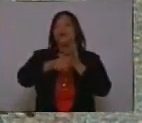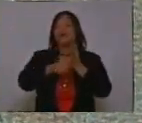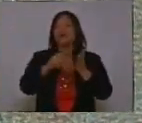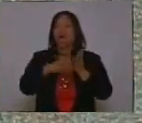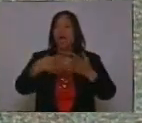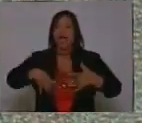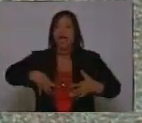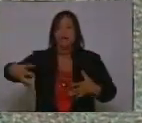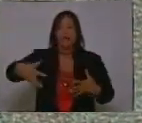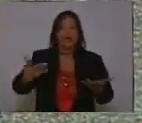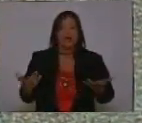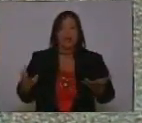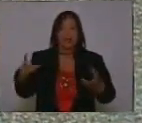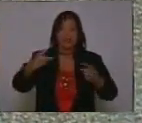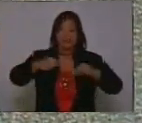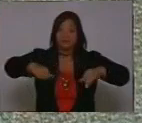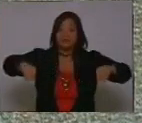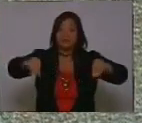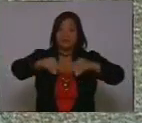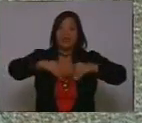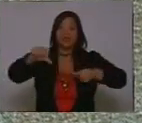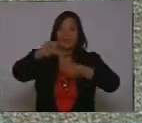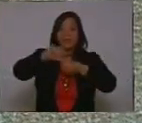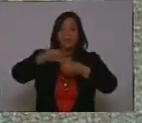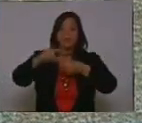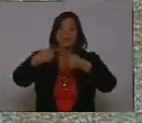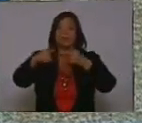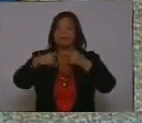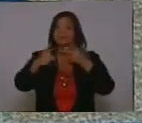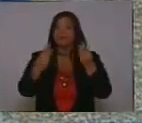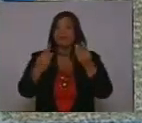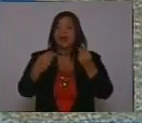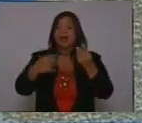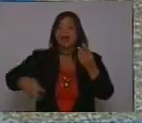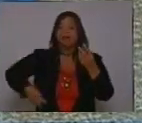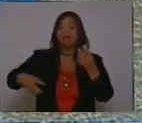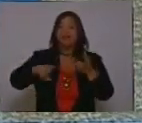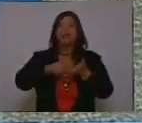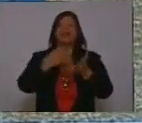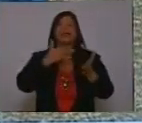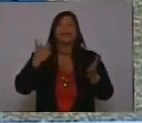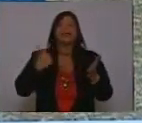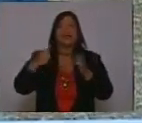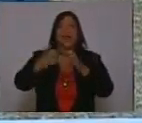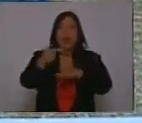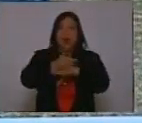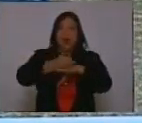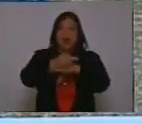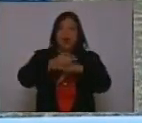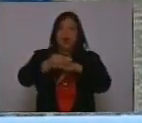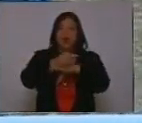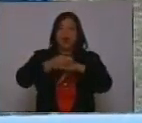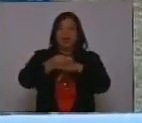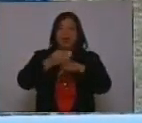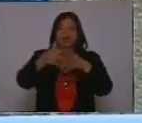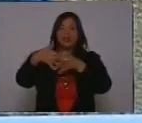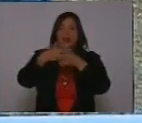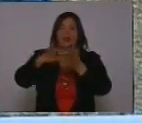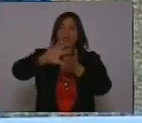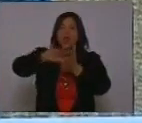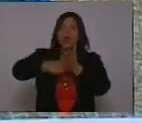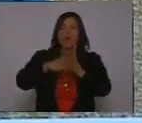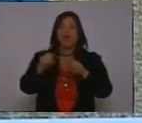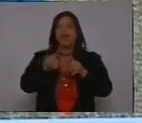rica, Venezuela tiene muchas riquezas, Venezuela tiene muchas riquezas. Entonces, como un